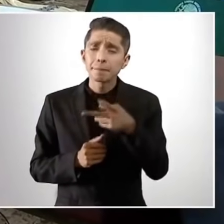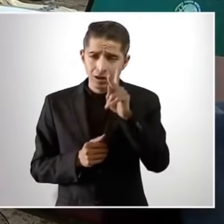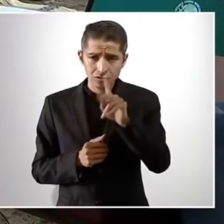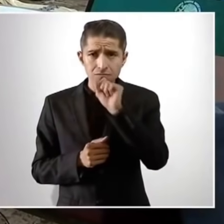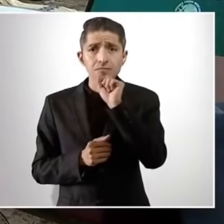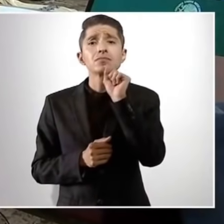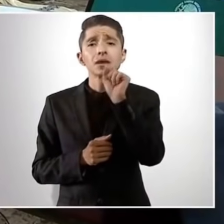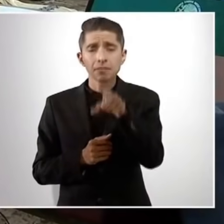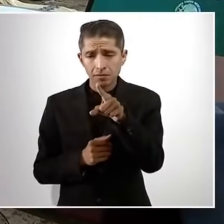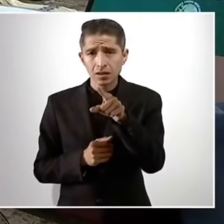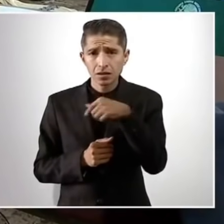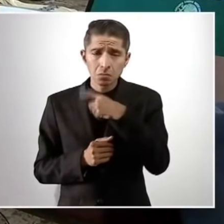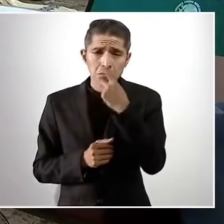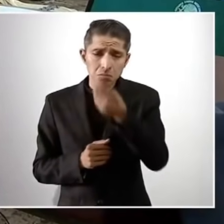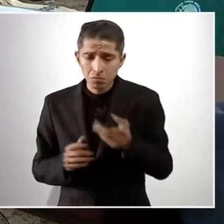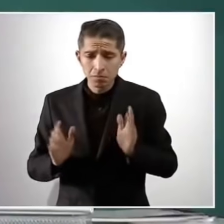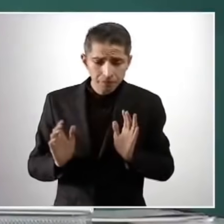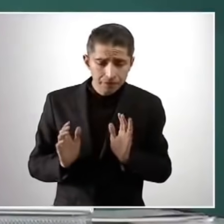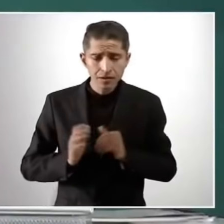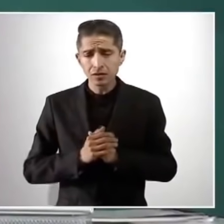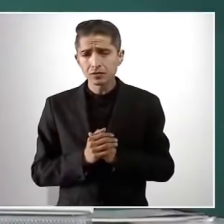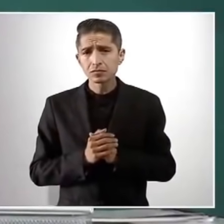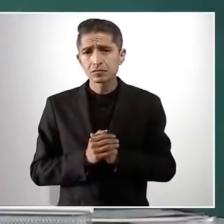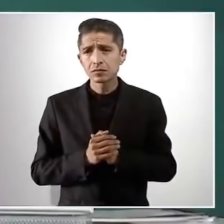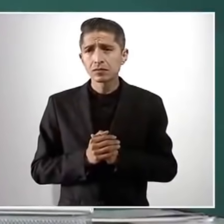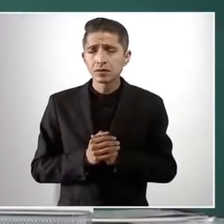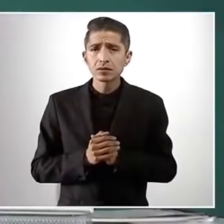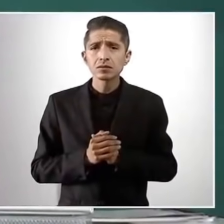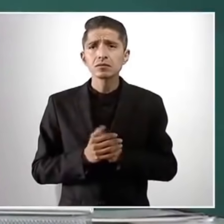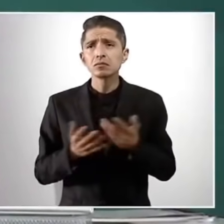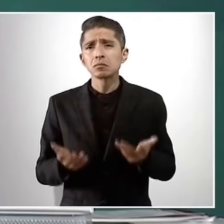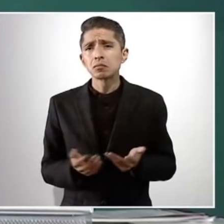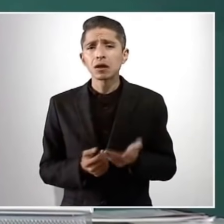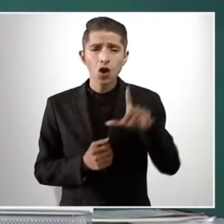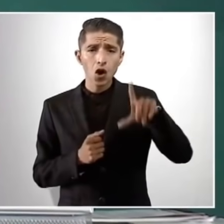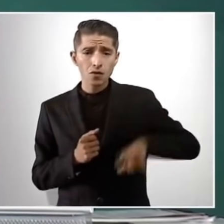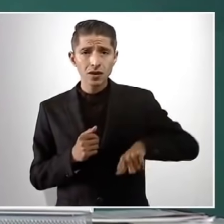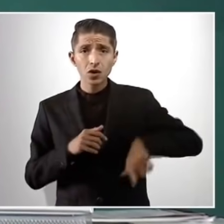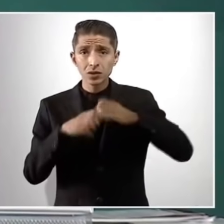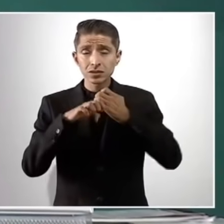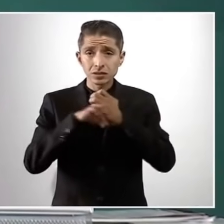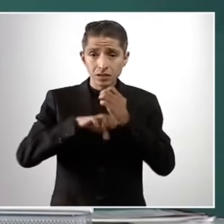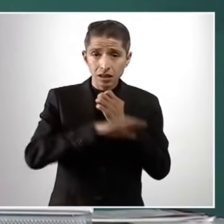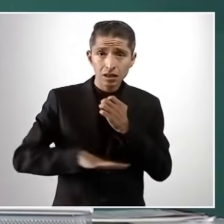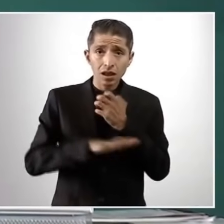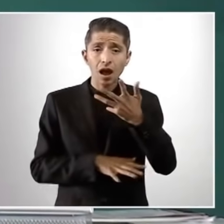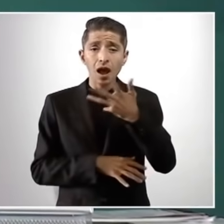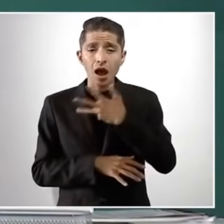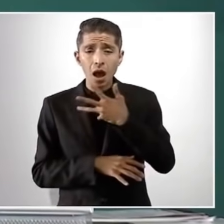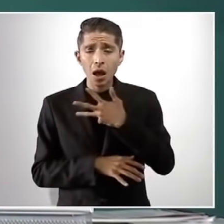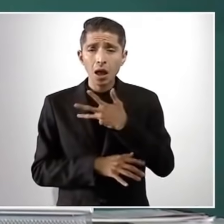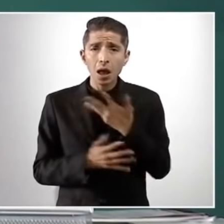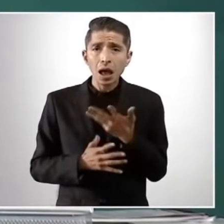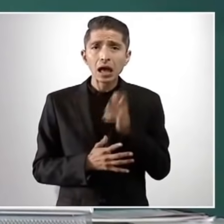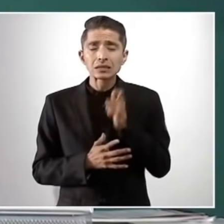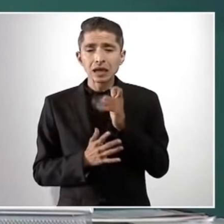también hay que decirlo que si el gobierno del Estado tiene, por así decirlo,